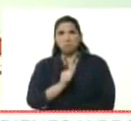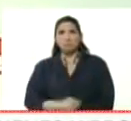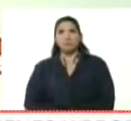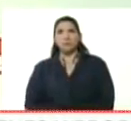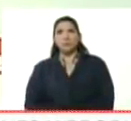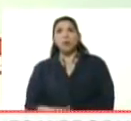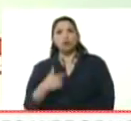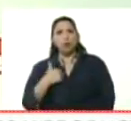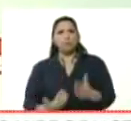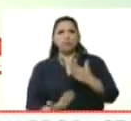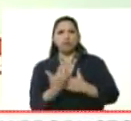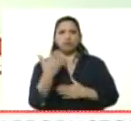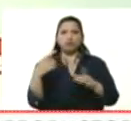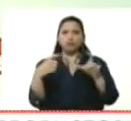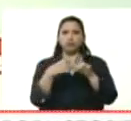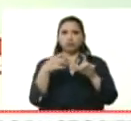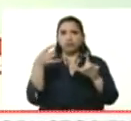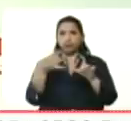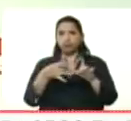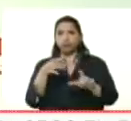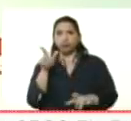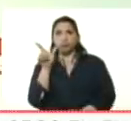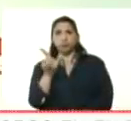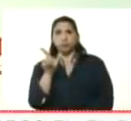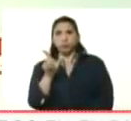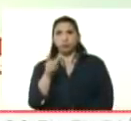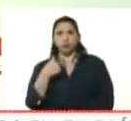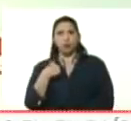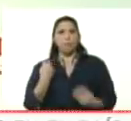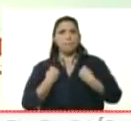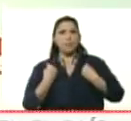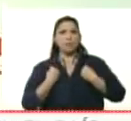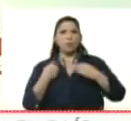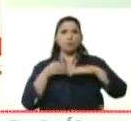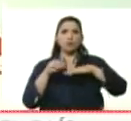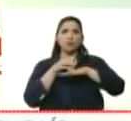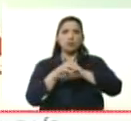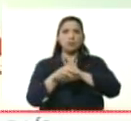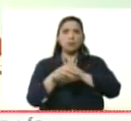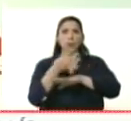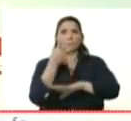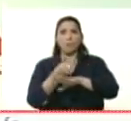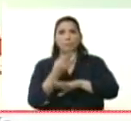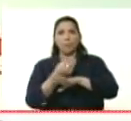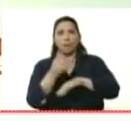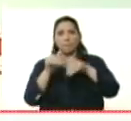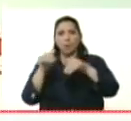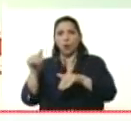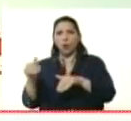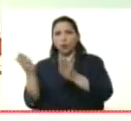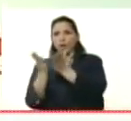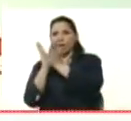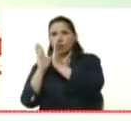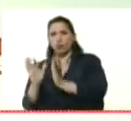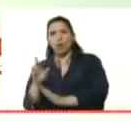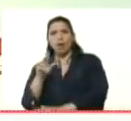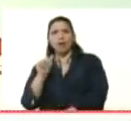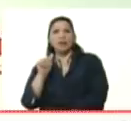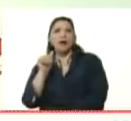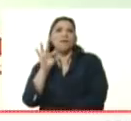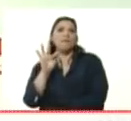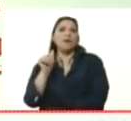mi carnet. Está. Yo vivo en el municipio Maturín. voto en la escuela Rafael María Baral del